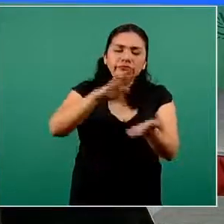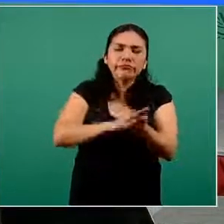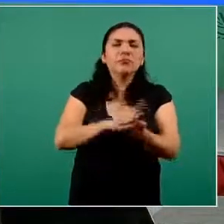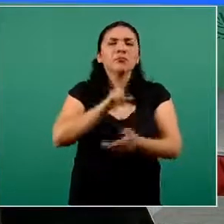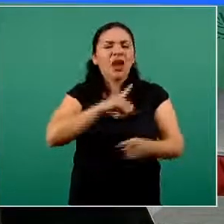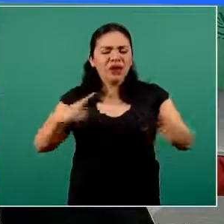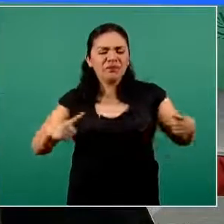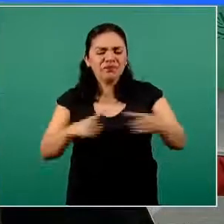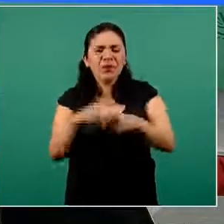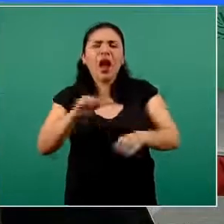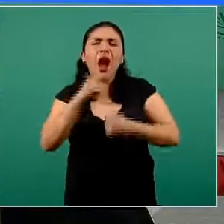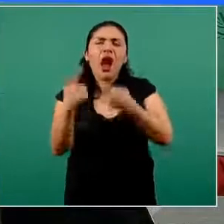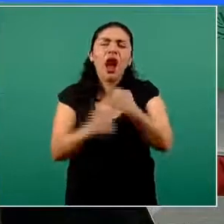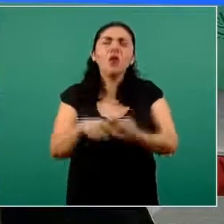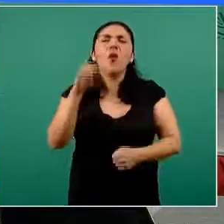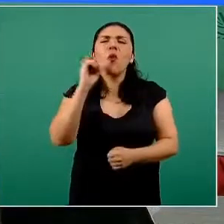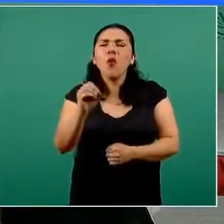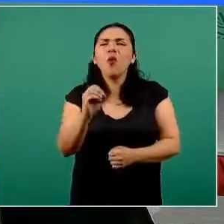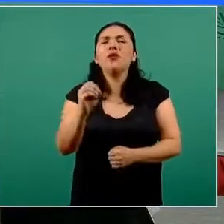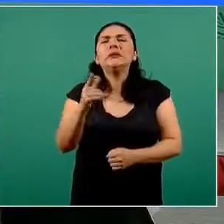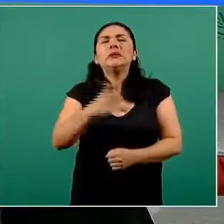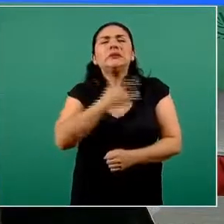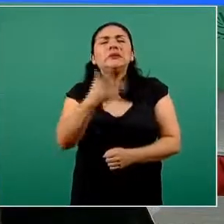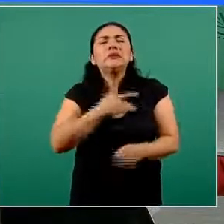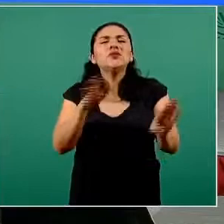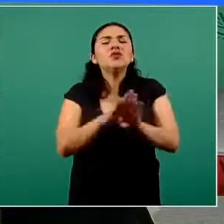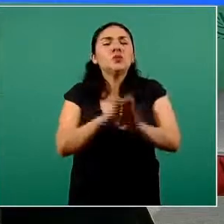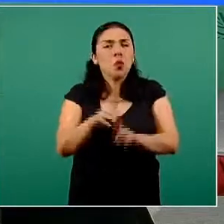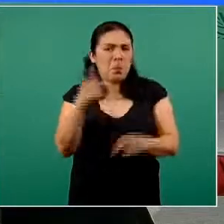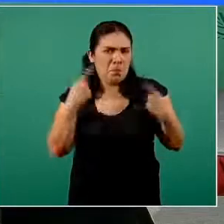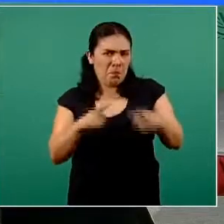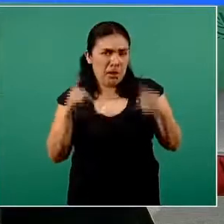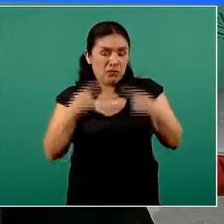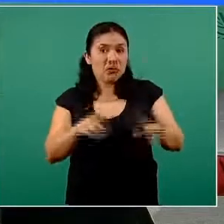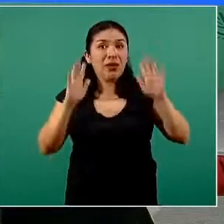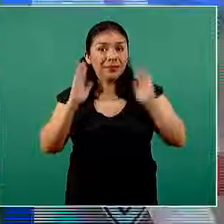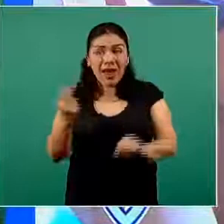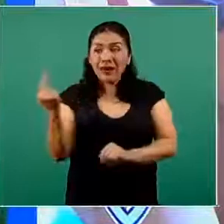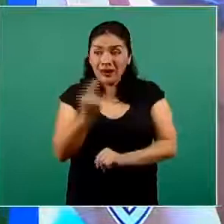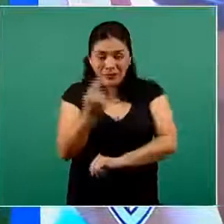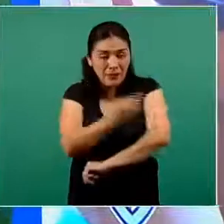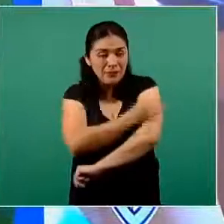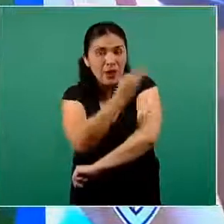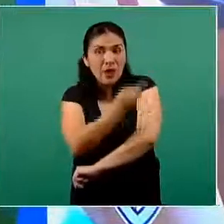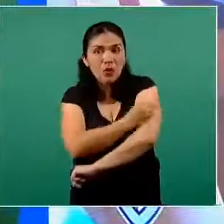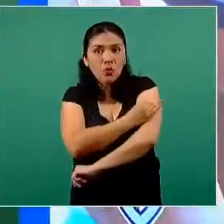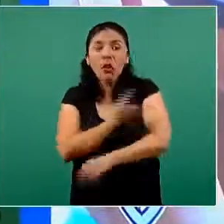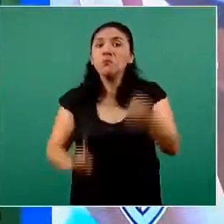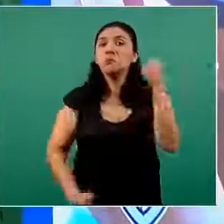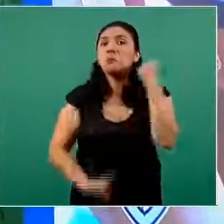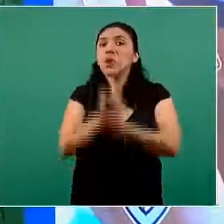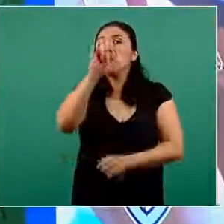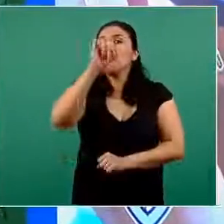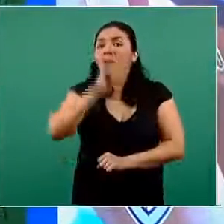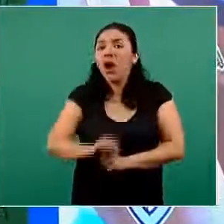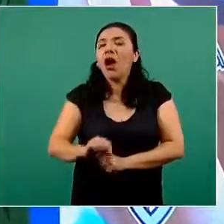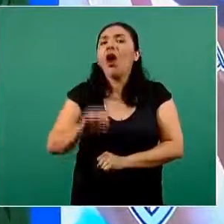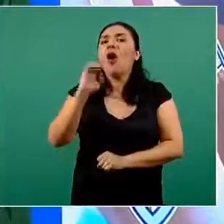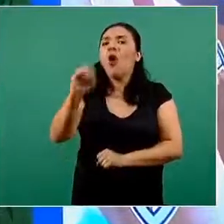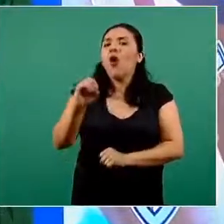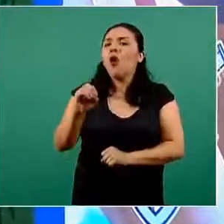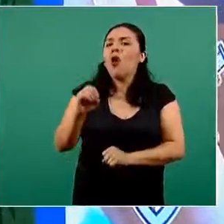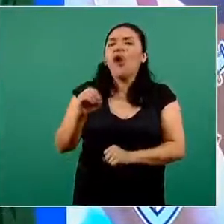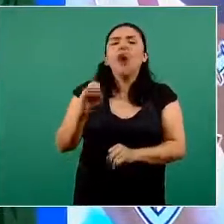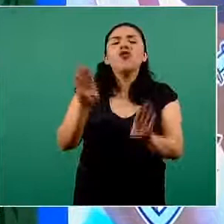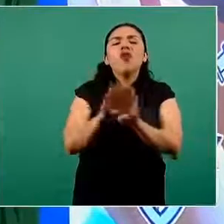también registrar cualquier situación en donde una persona que debió ser vacunada pudiera haber sido omitida del proceso